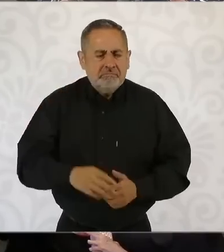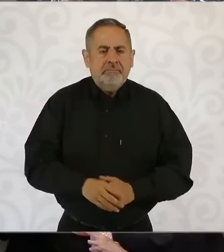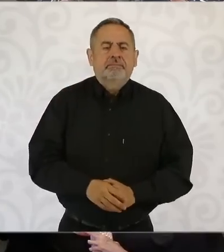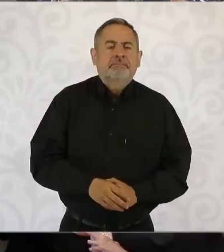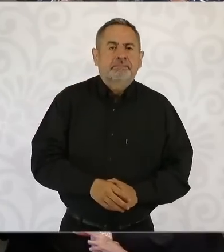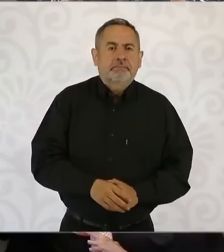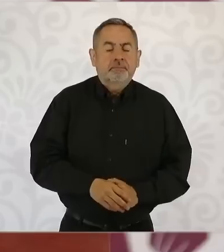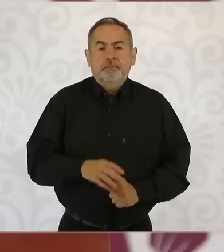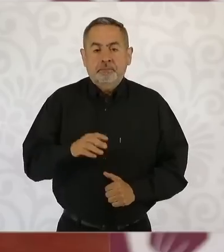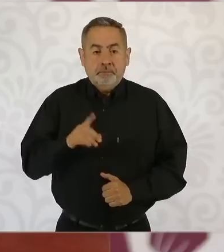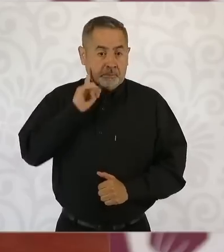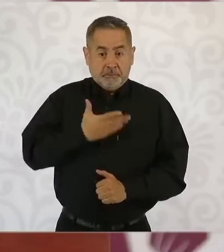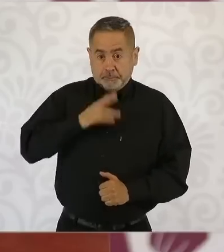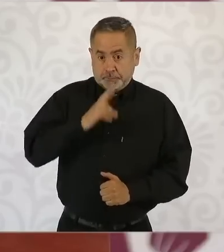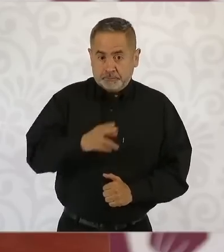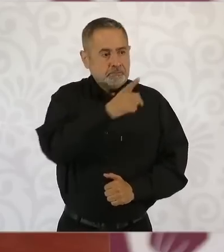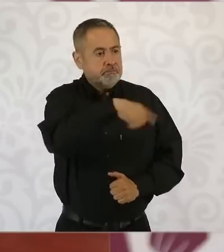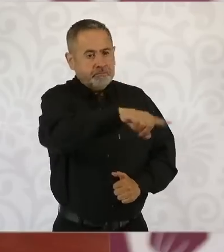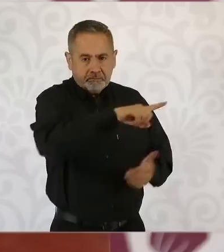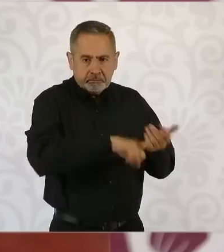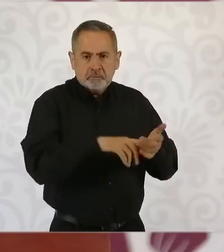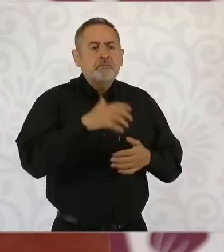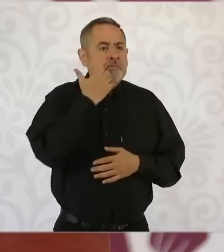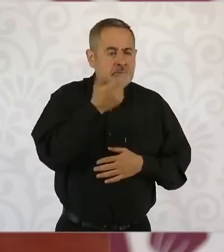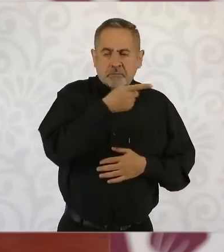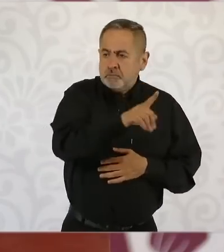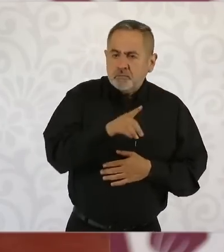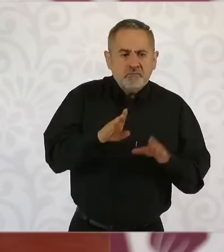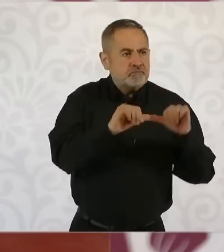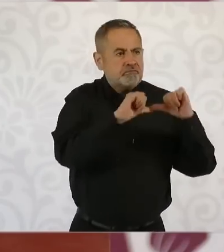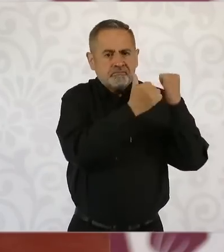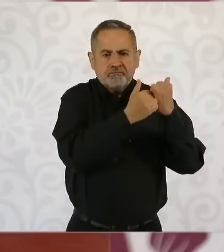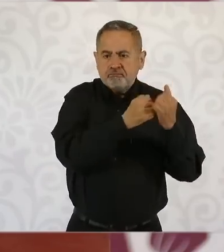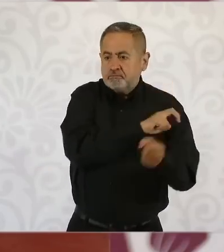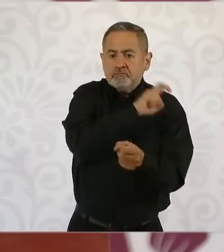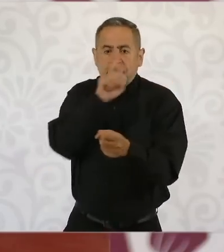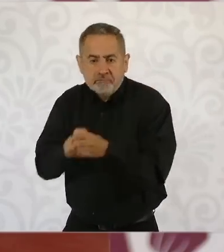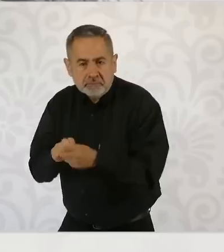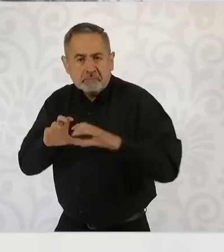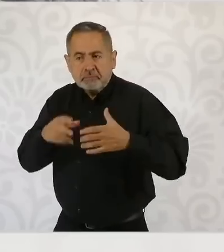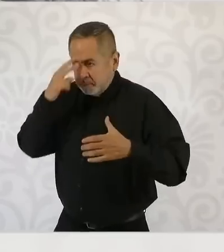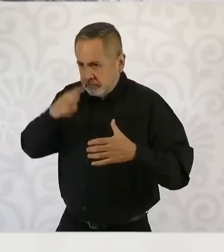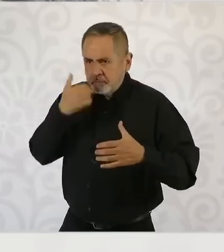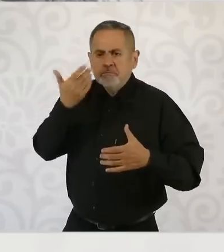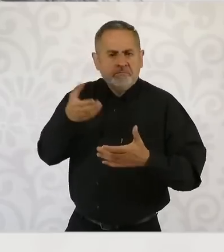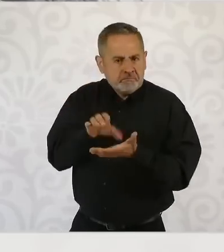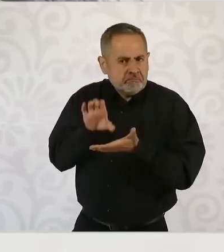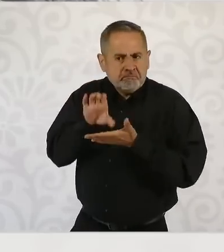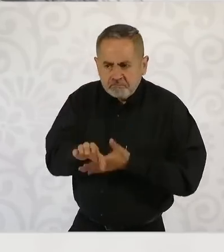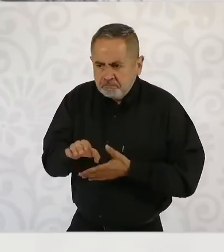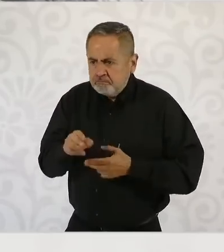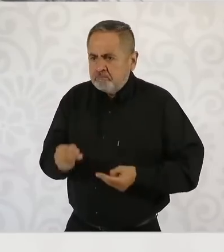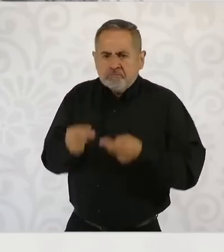muy interesados en seguir invirtiendo en México. La mayoría de ellos tienen inversiones en nuestro país y